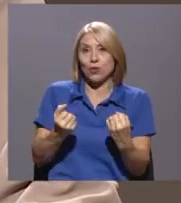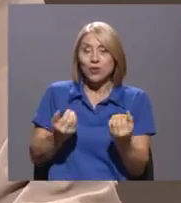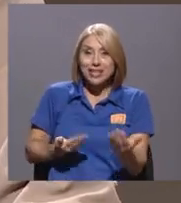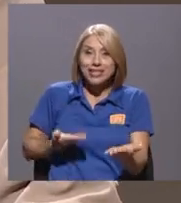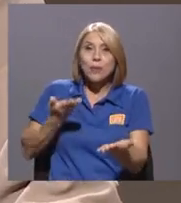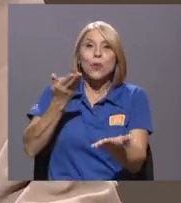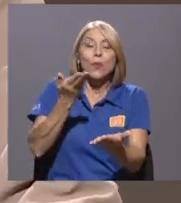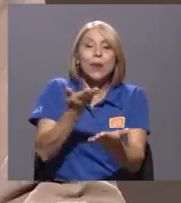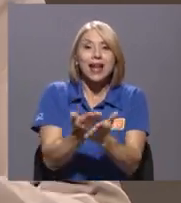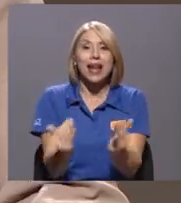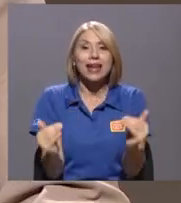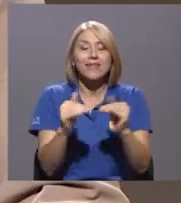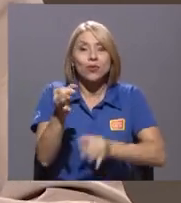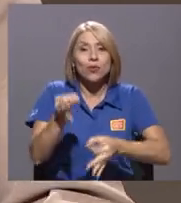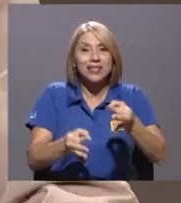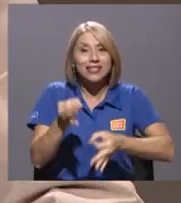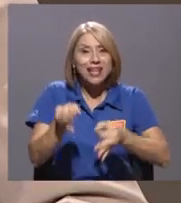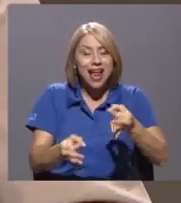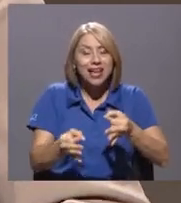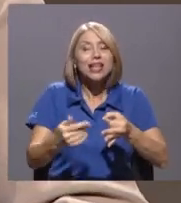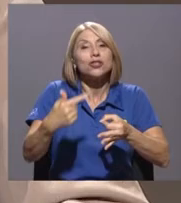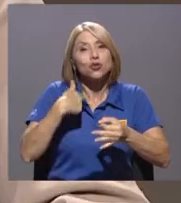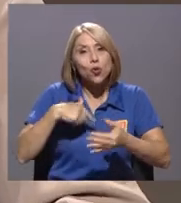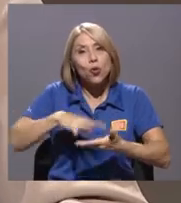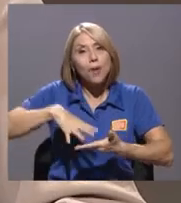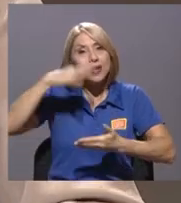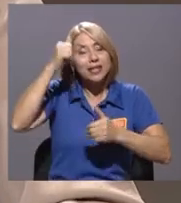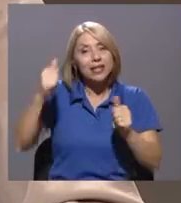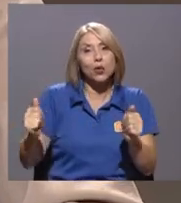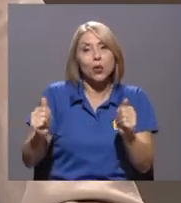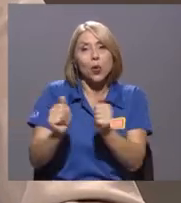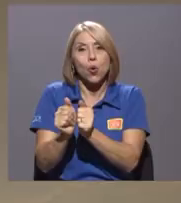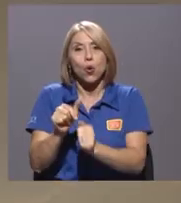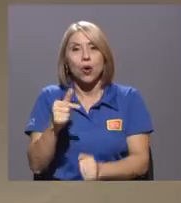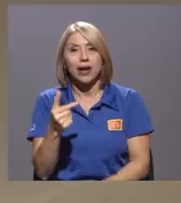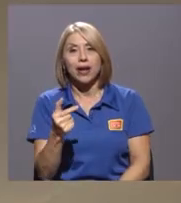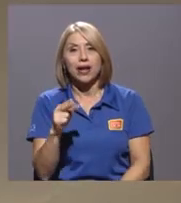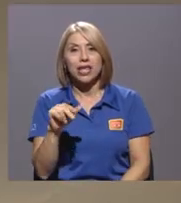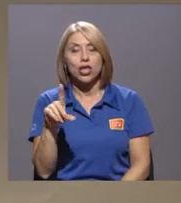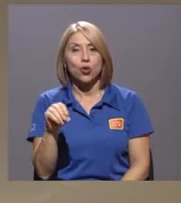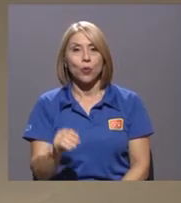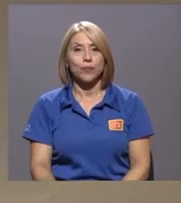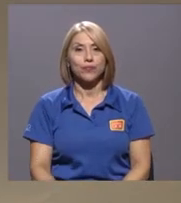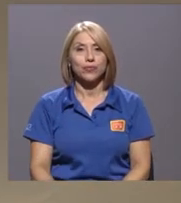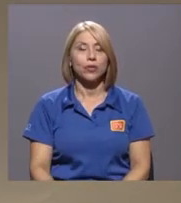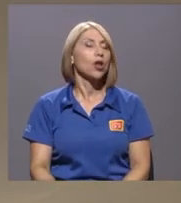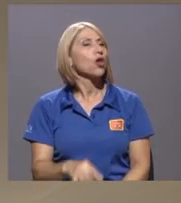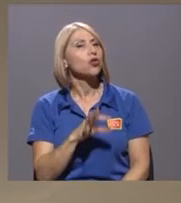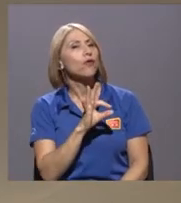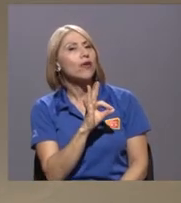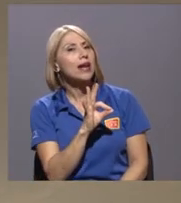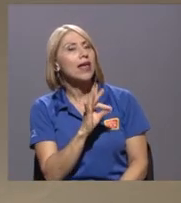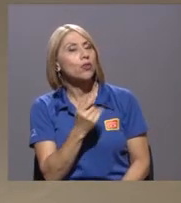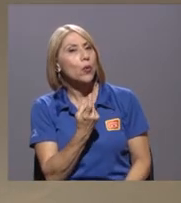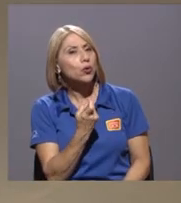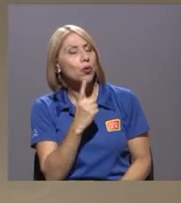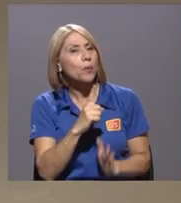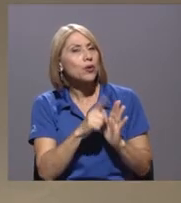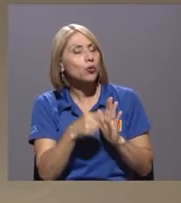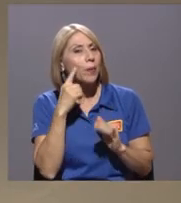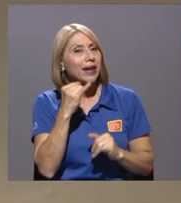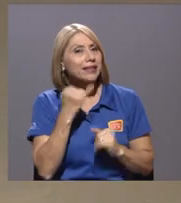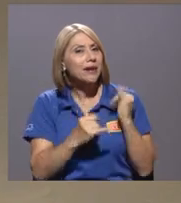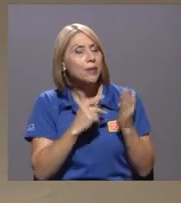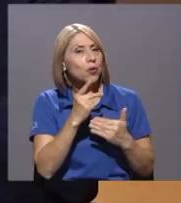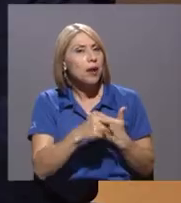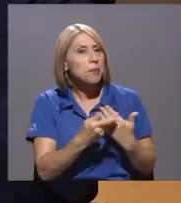presentes en esto lo aprendí de la mano de un guía donde busqué un minuto para cerrar el